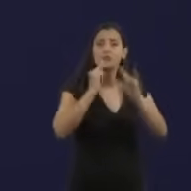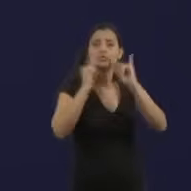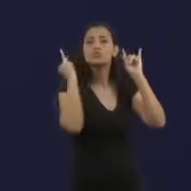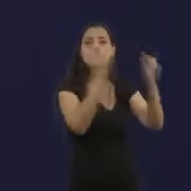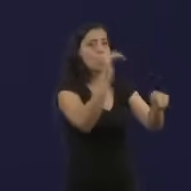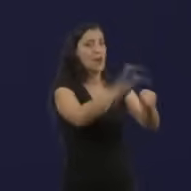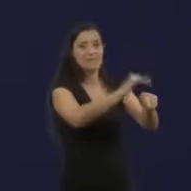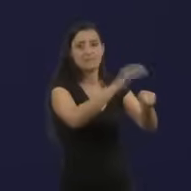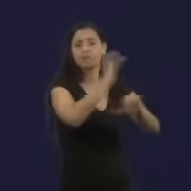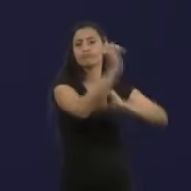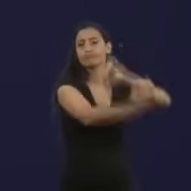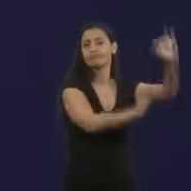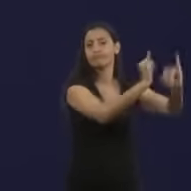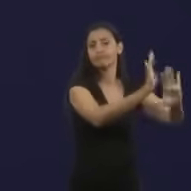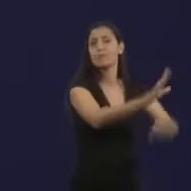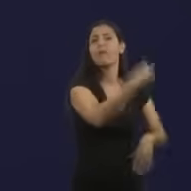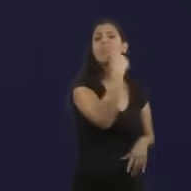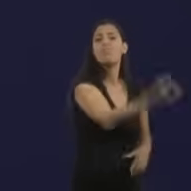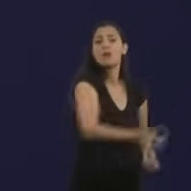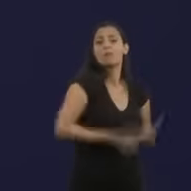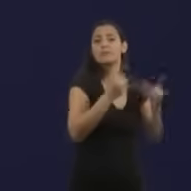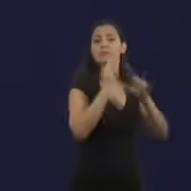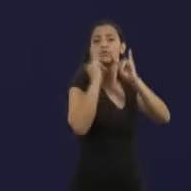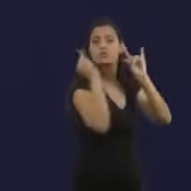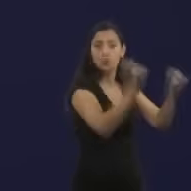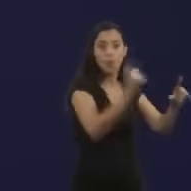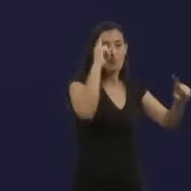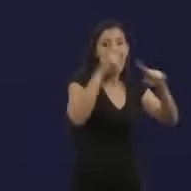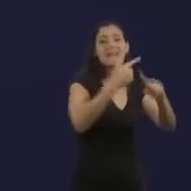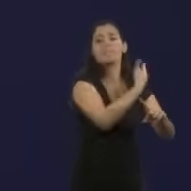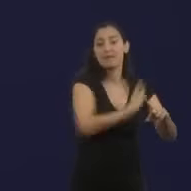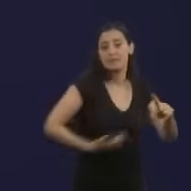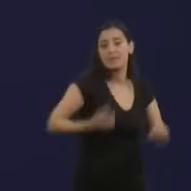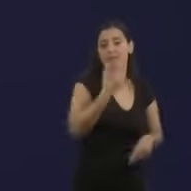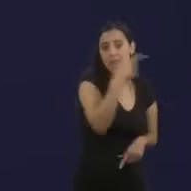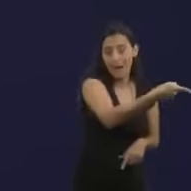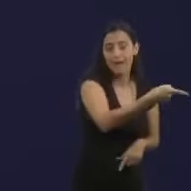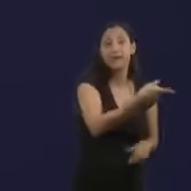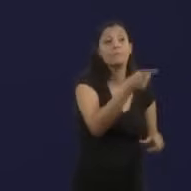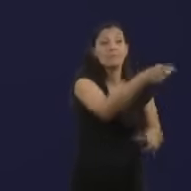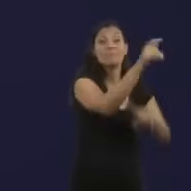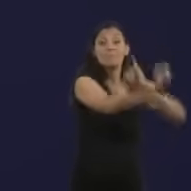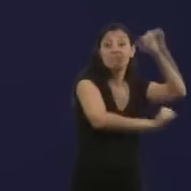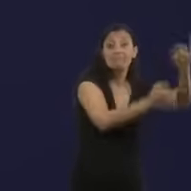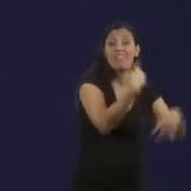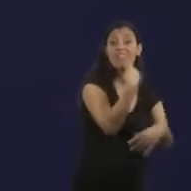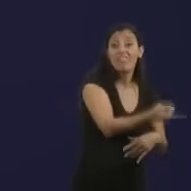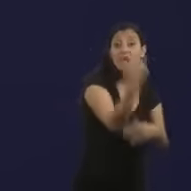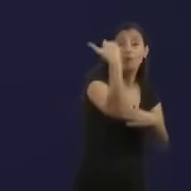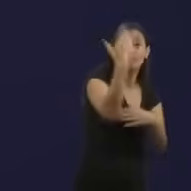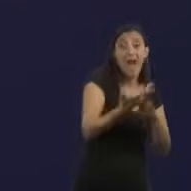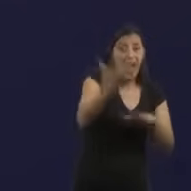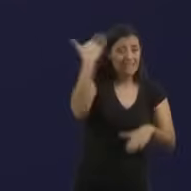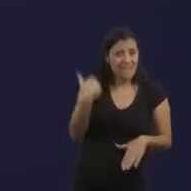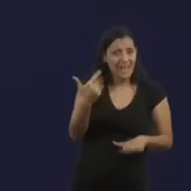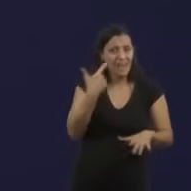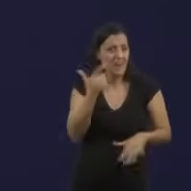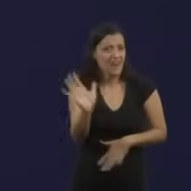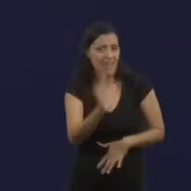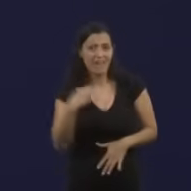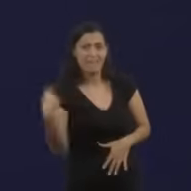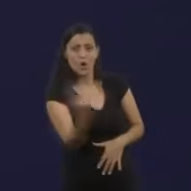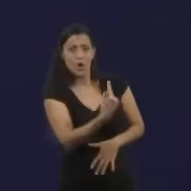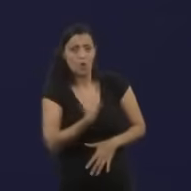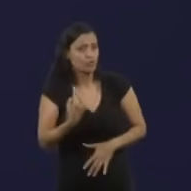macri las palabras del presidente macri del expresidente macri no interfieren en en nada